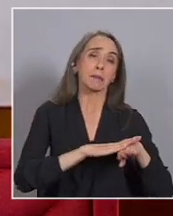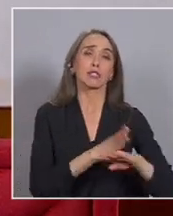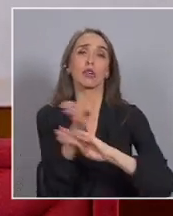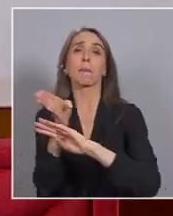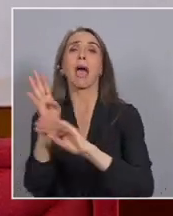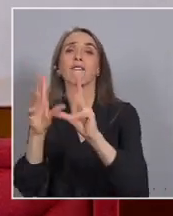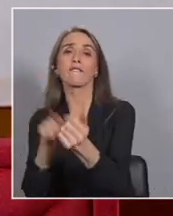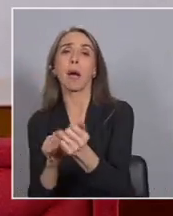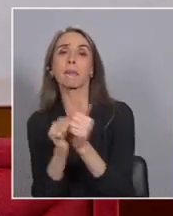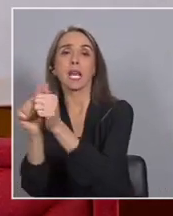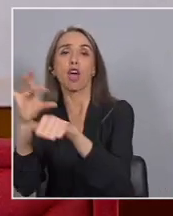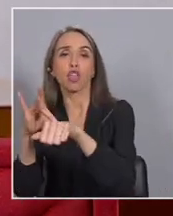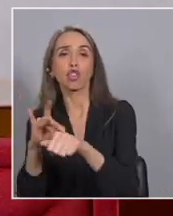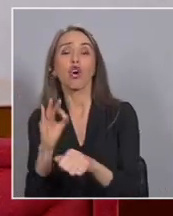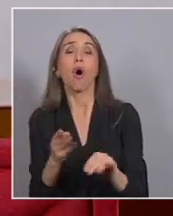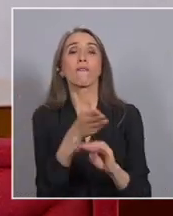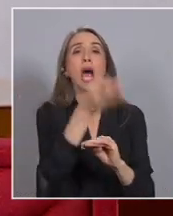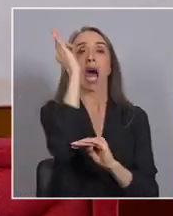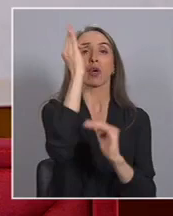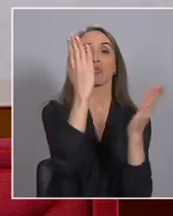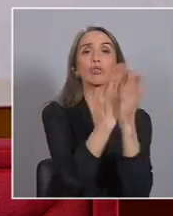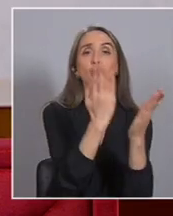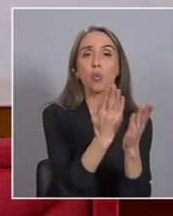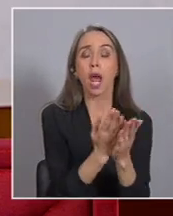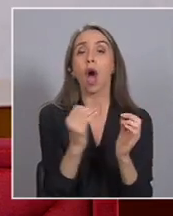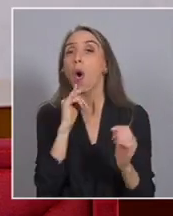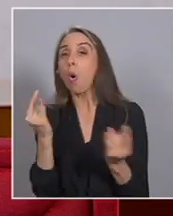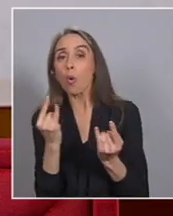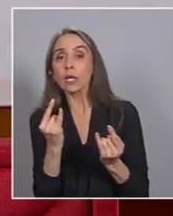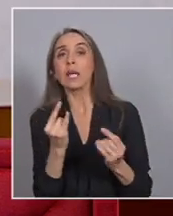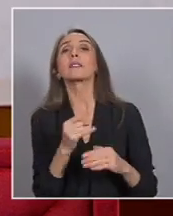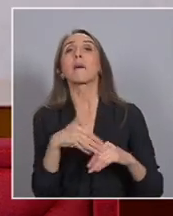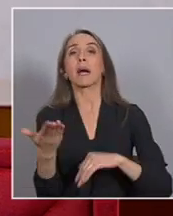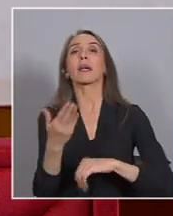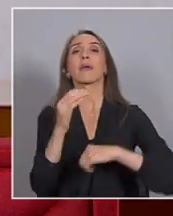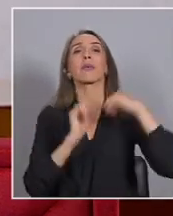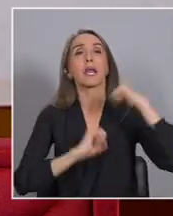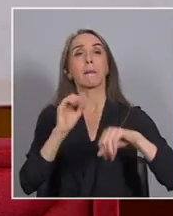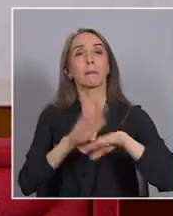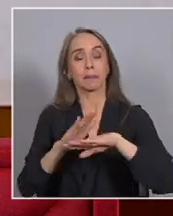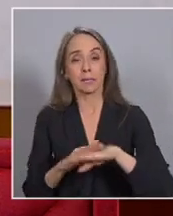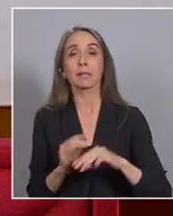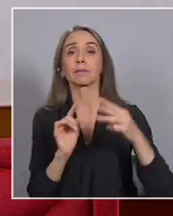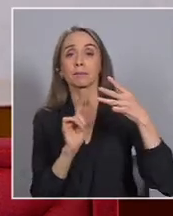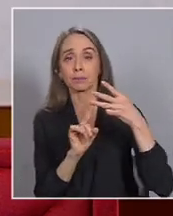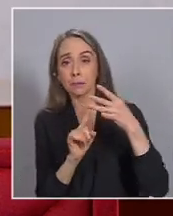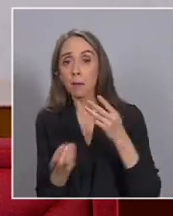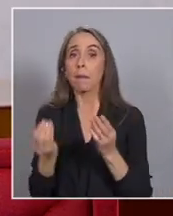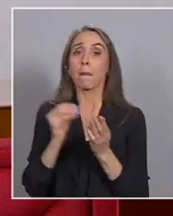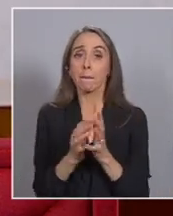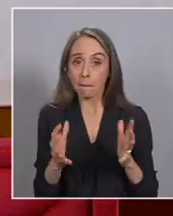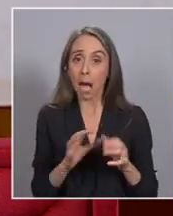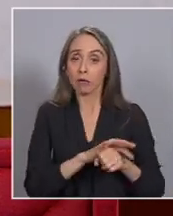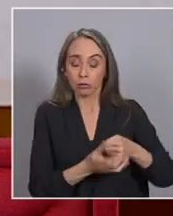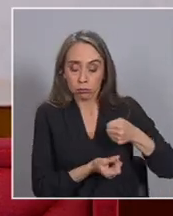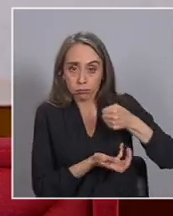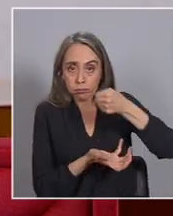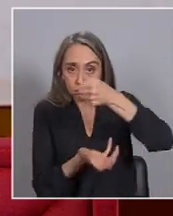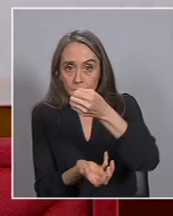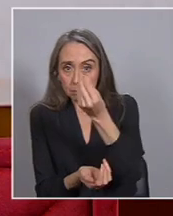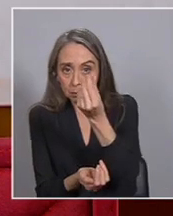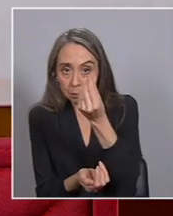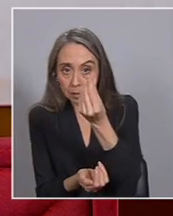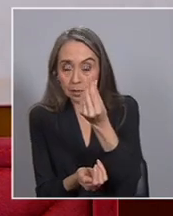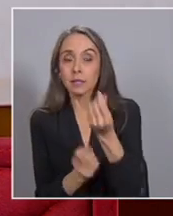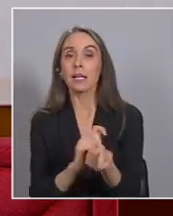citaciones del colegio o diversas situaciones de emergencia. Y seguimos comprometidos en ampliar con recursos